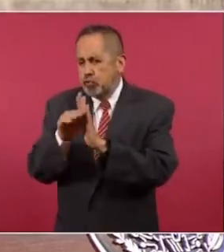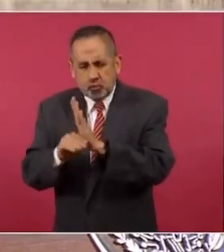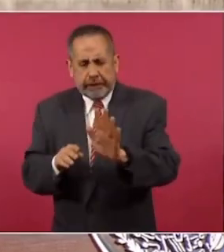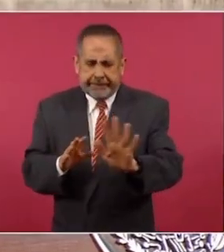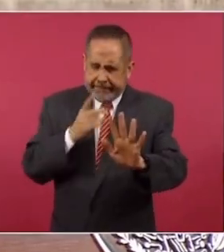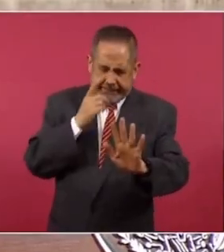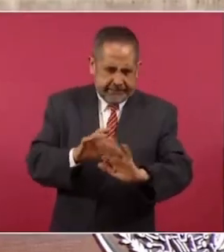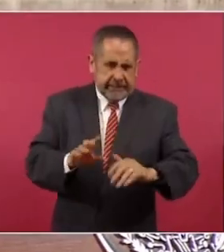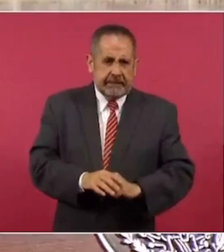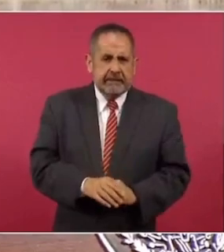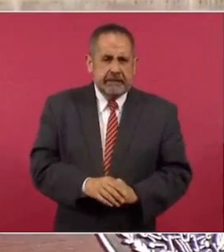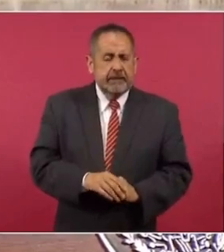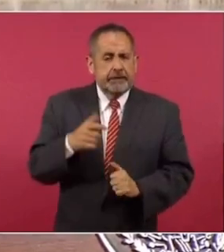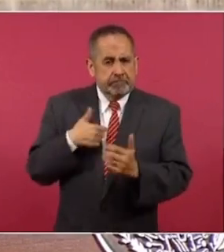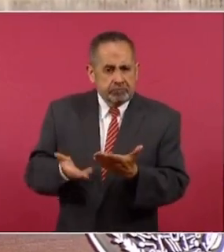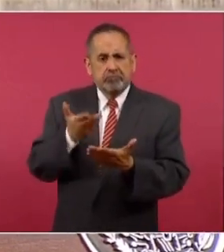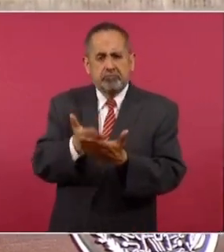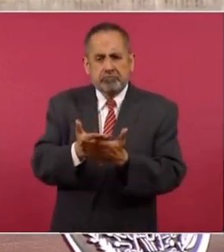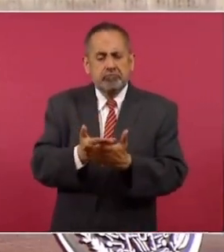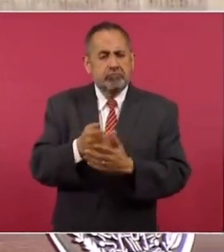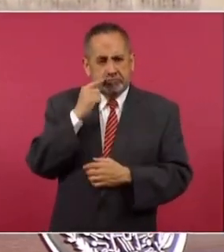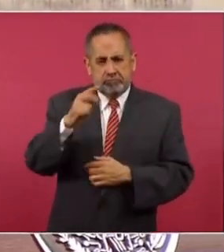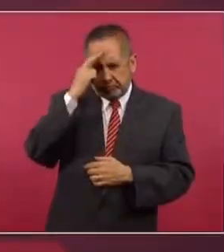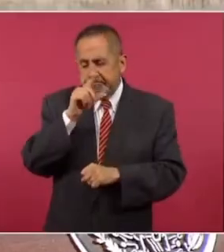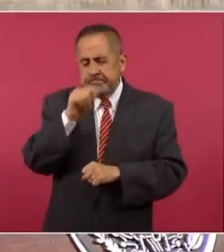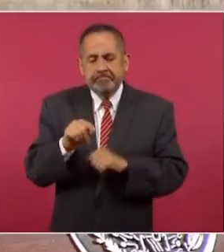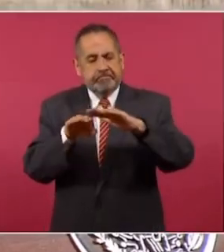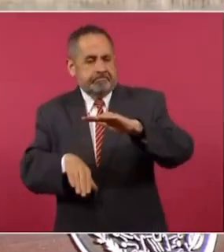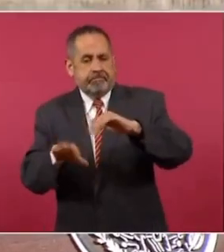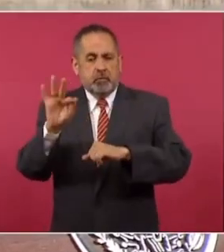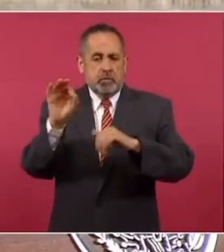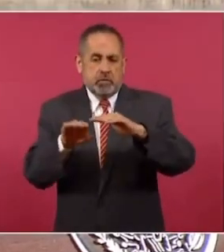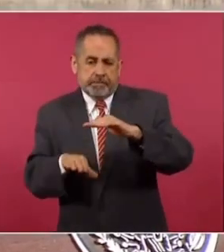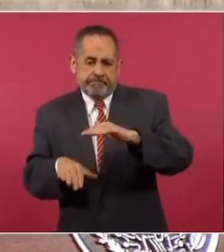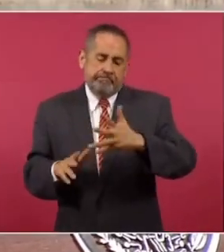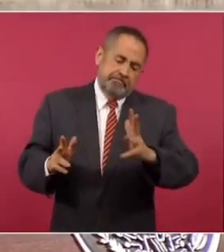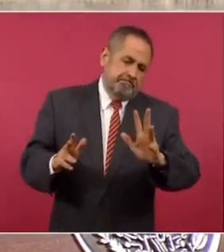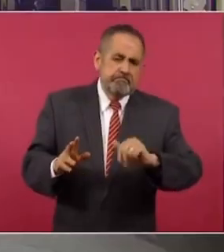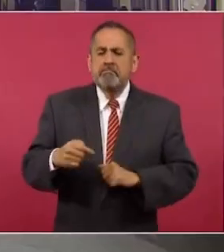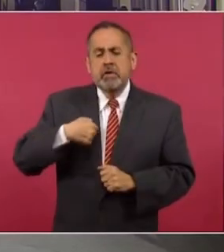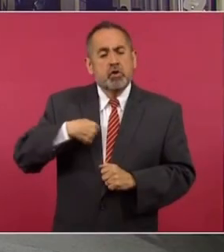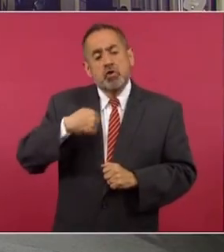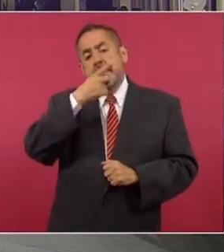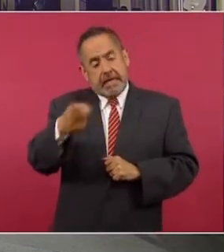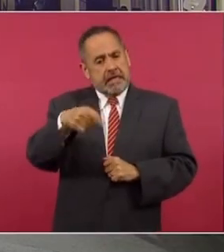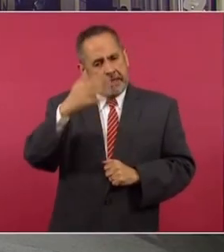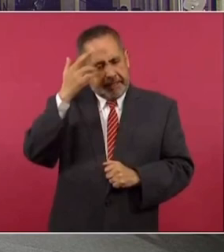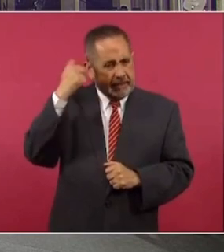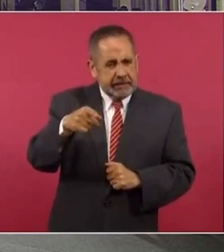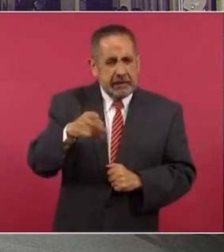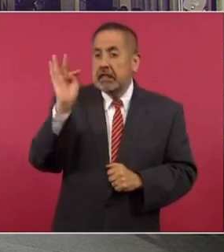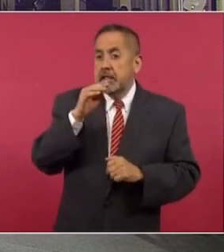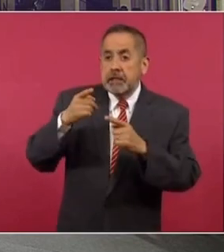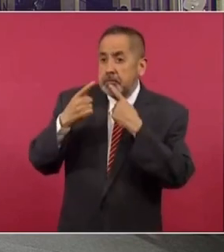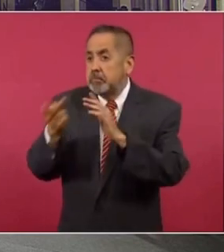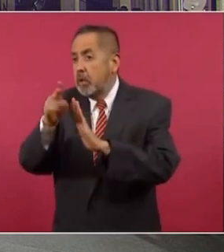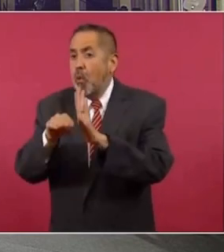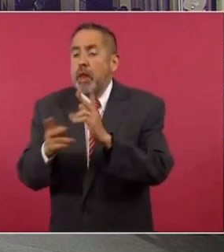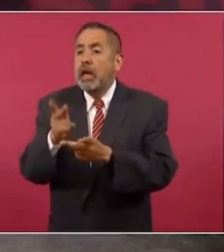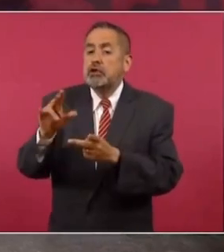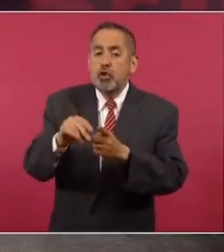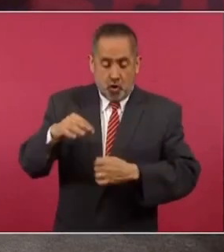consulta lo propuse en mi toma tuyo nada más yo dije que esa